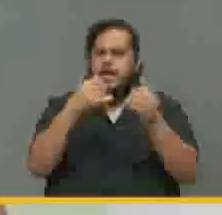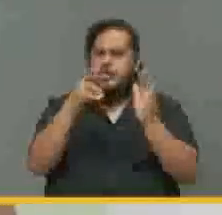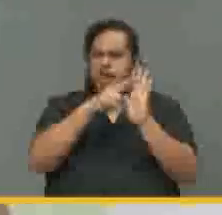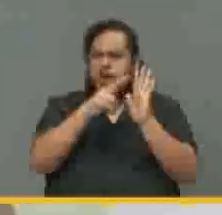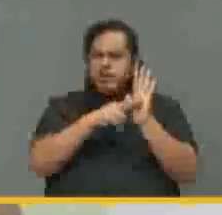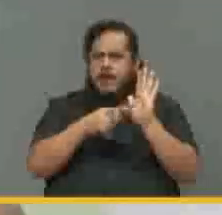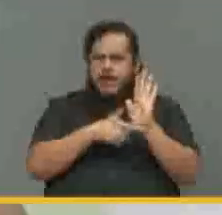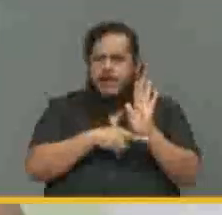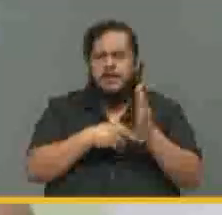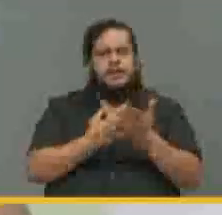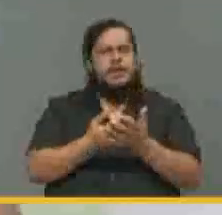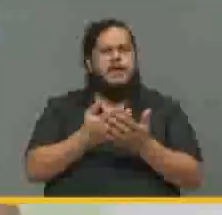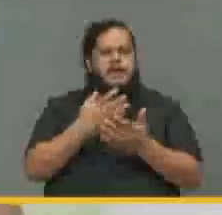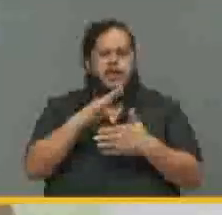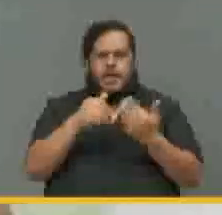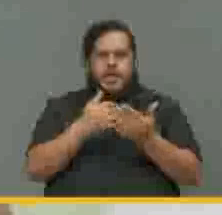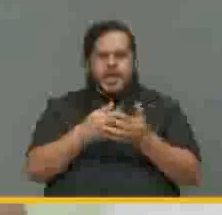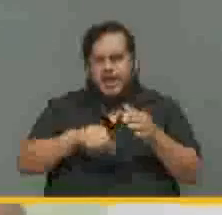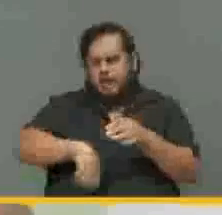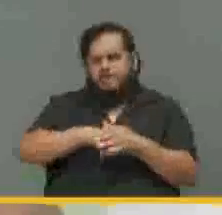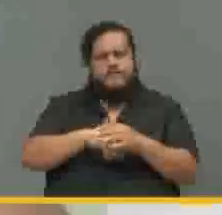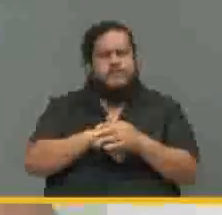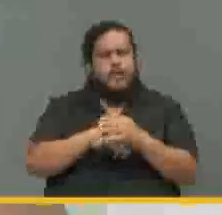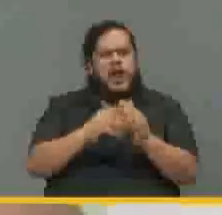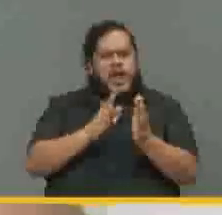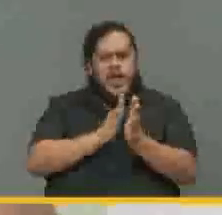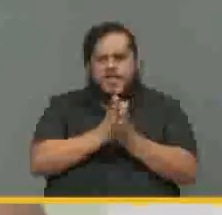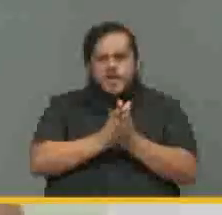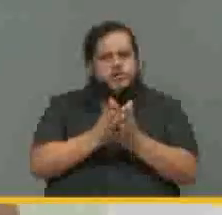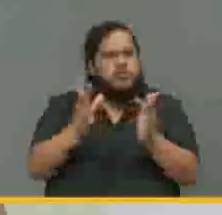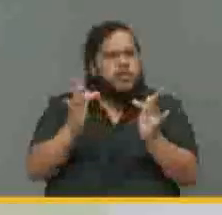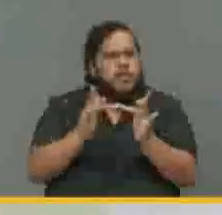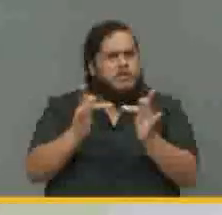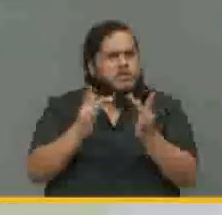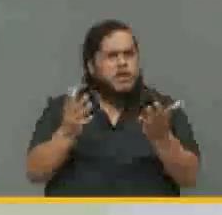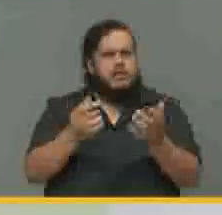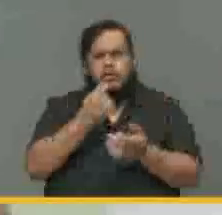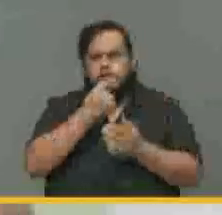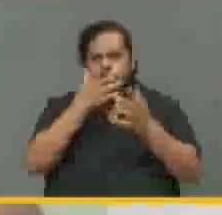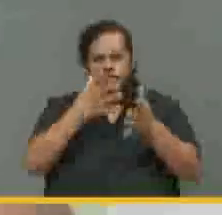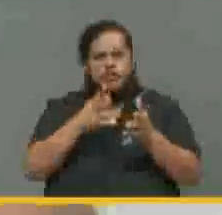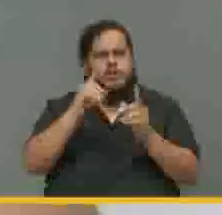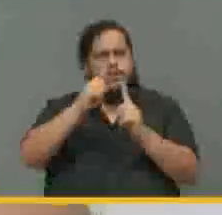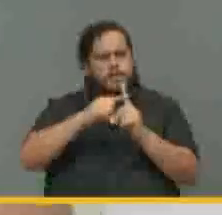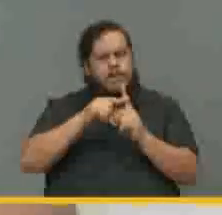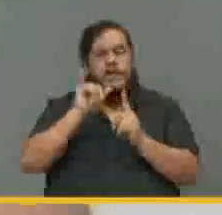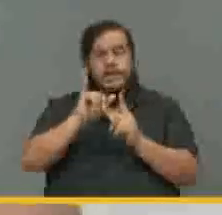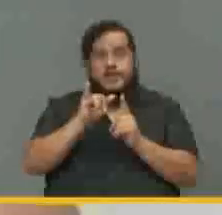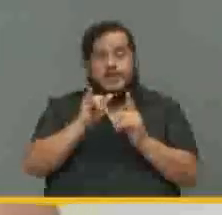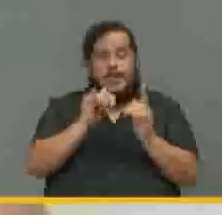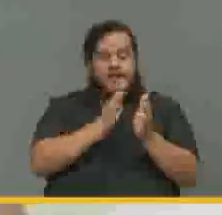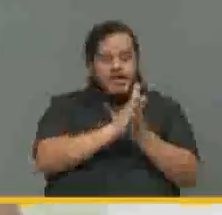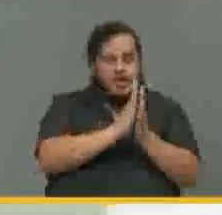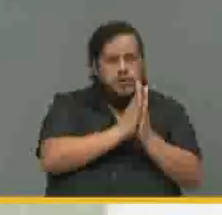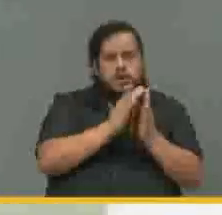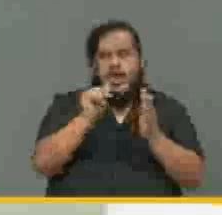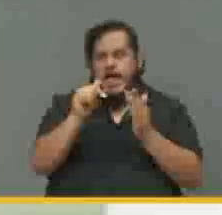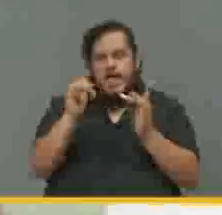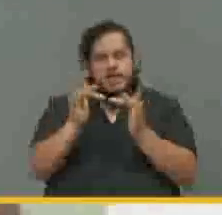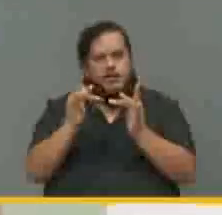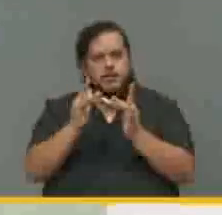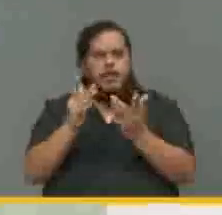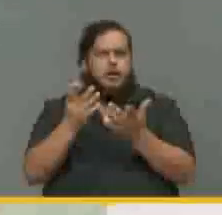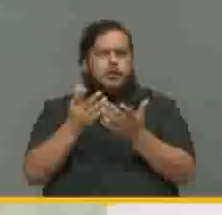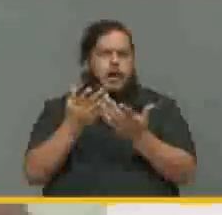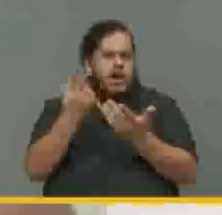debe entender que es de roce y contacto. El fútbol es de roce y contacto. Lo que el árbitro tiene que medir es si ese roce y ese contacto llega para una falta